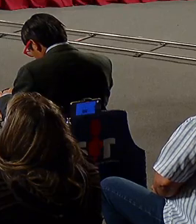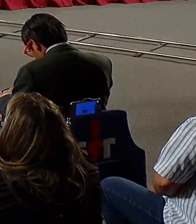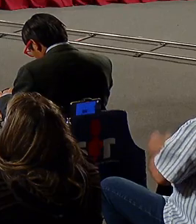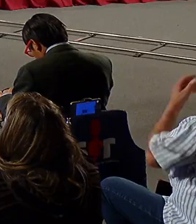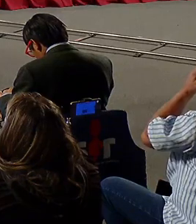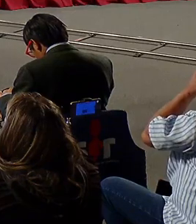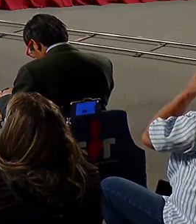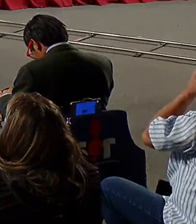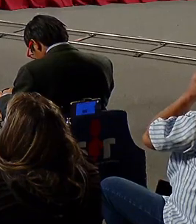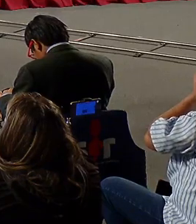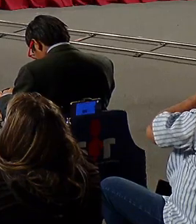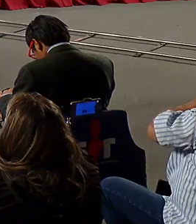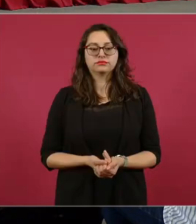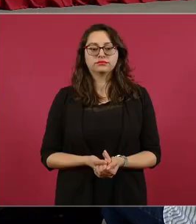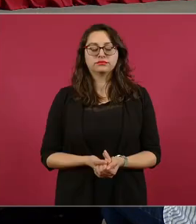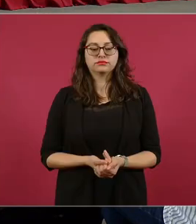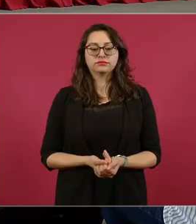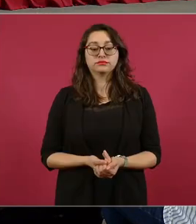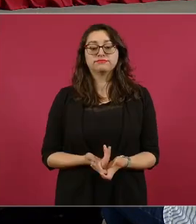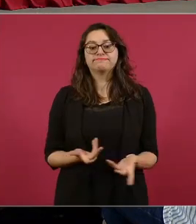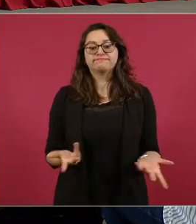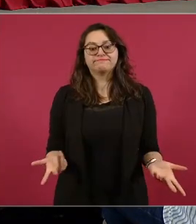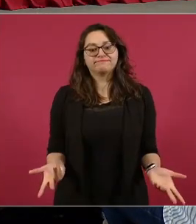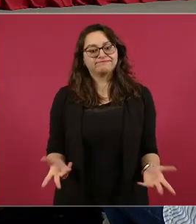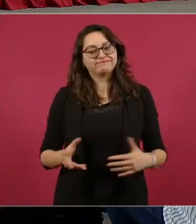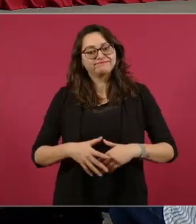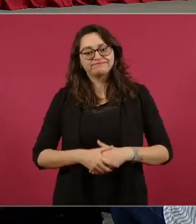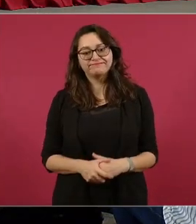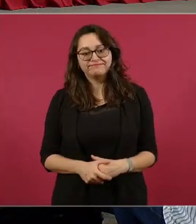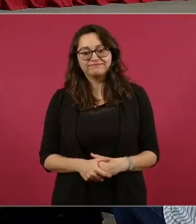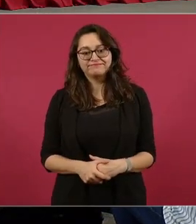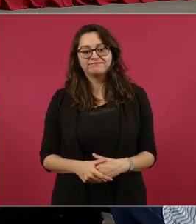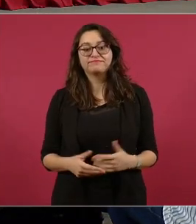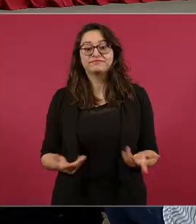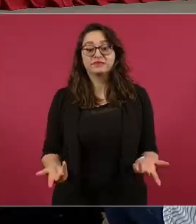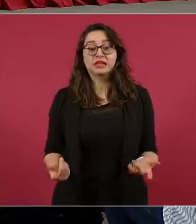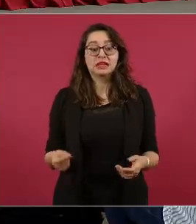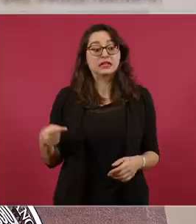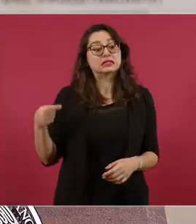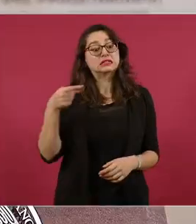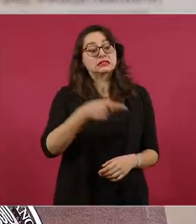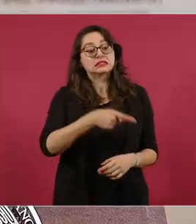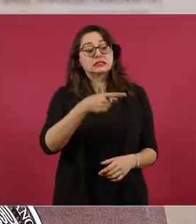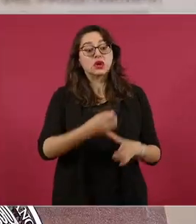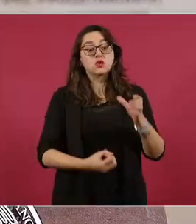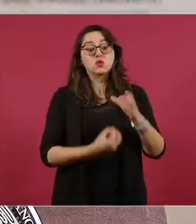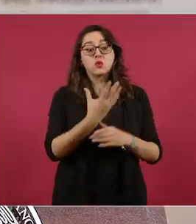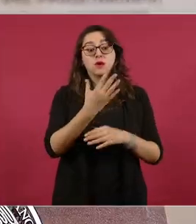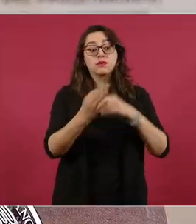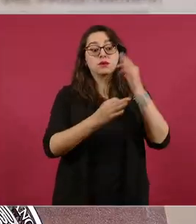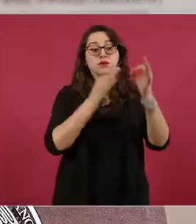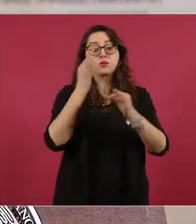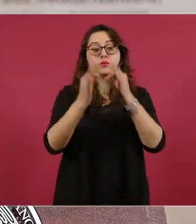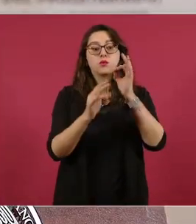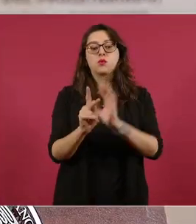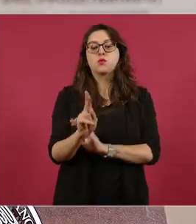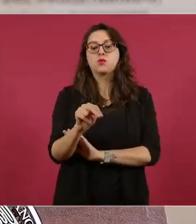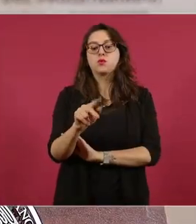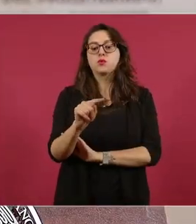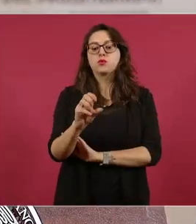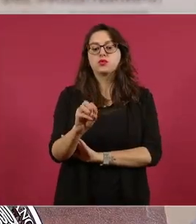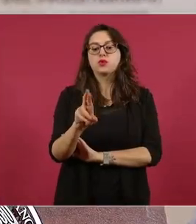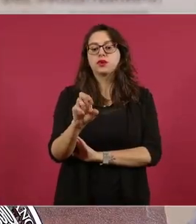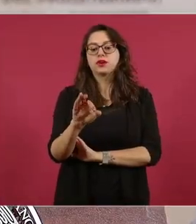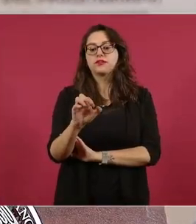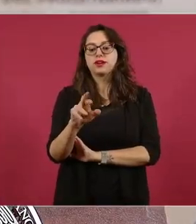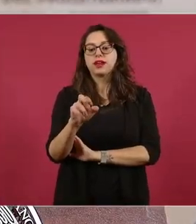Vamos a aprovechar para hacer un comercial porque este nuevo noticiero, Punto de Referencia se llama, se transmite de